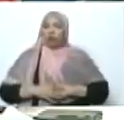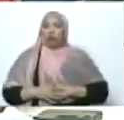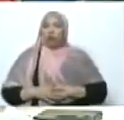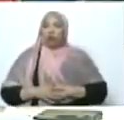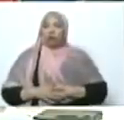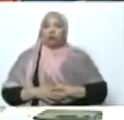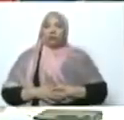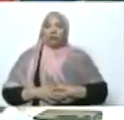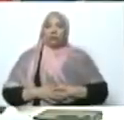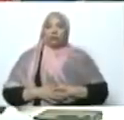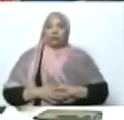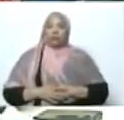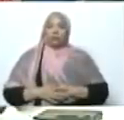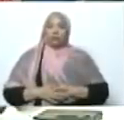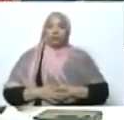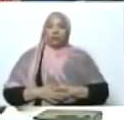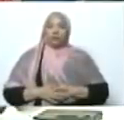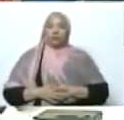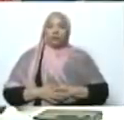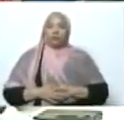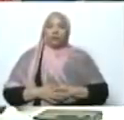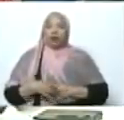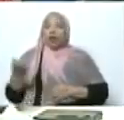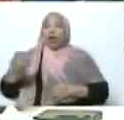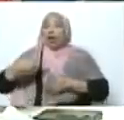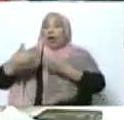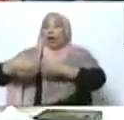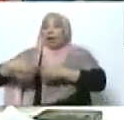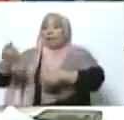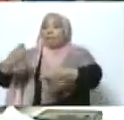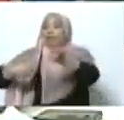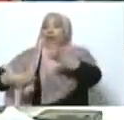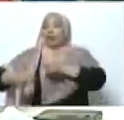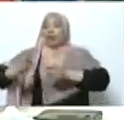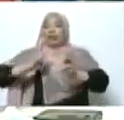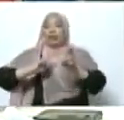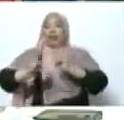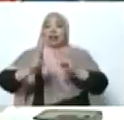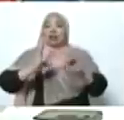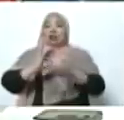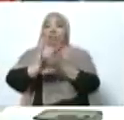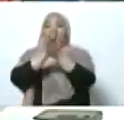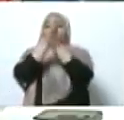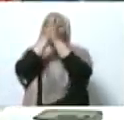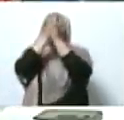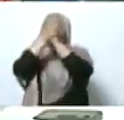sentirían que se les acaban los negocios. De que este señor diga eso no nos extraña,